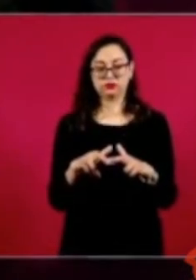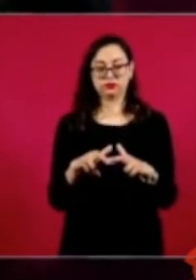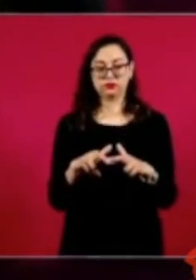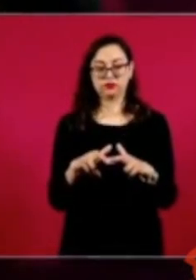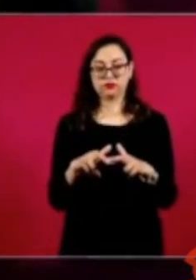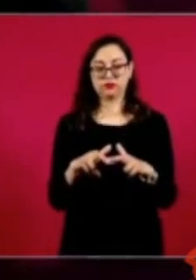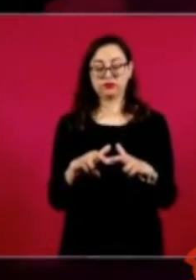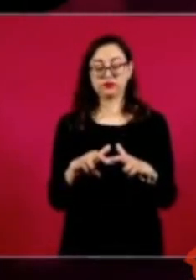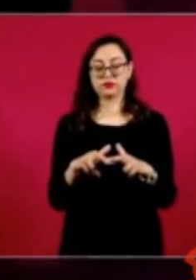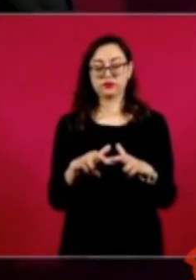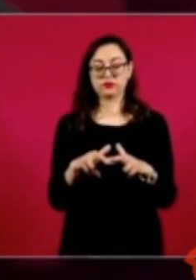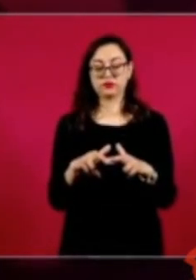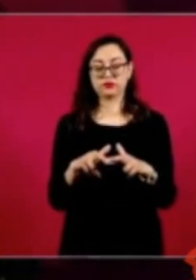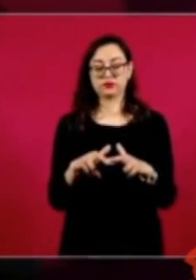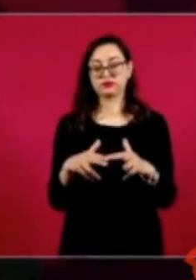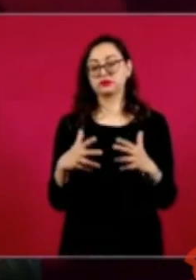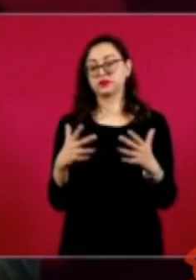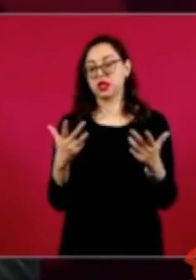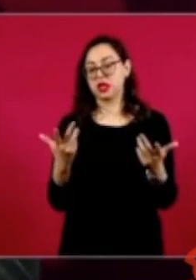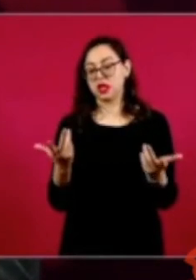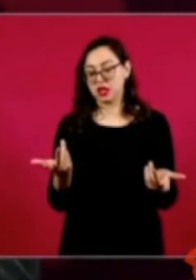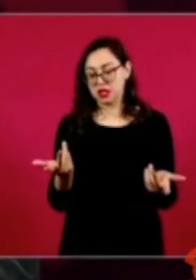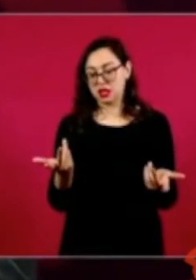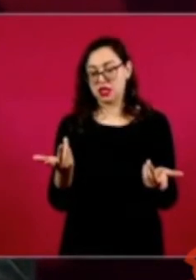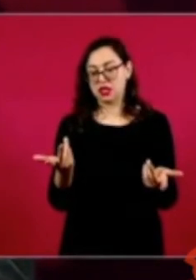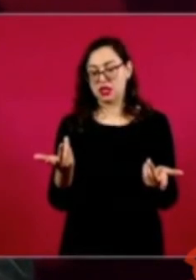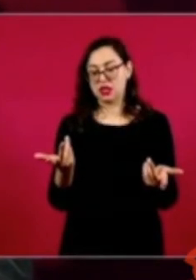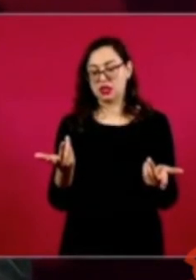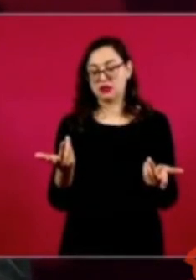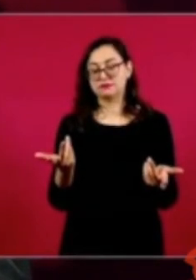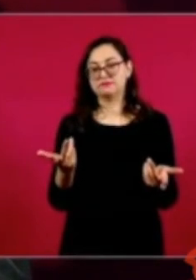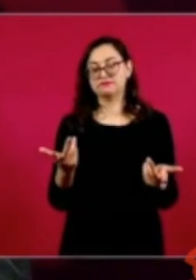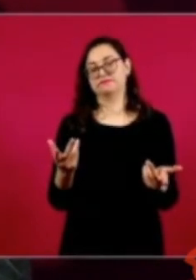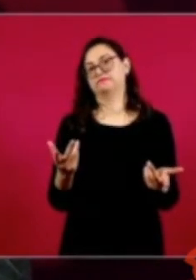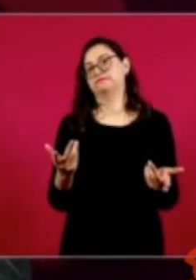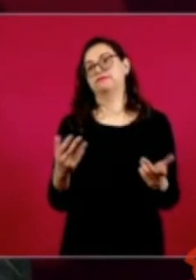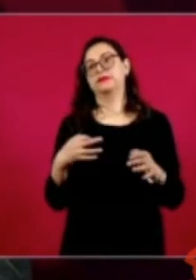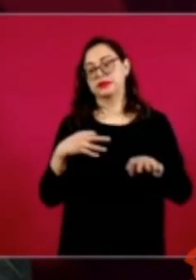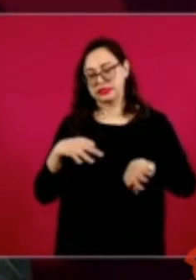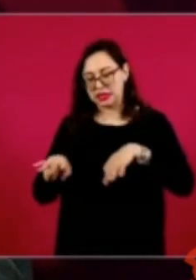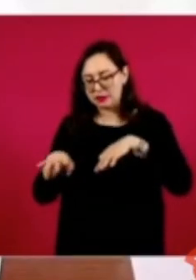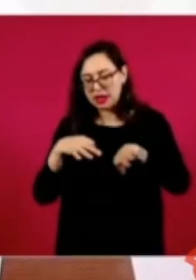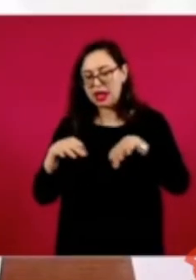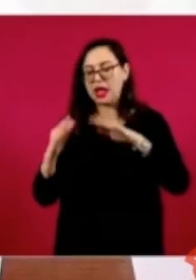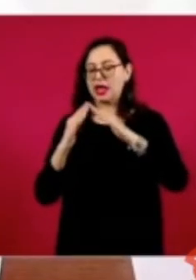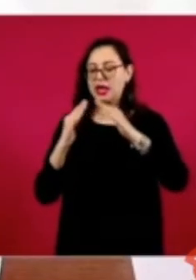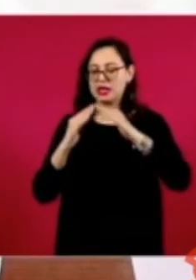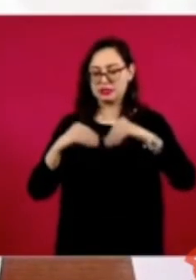trabajan y viven en la montaña de Guerrero,